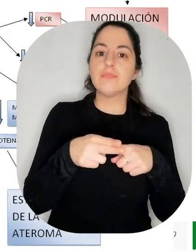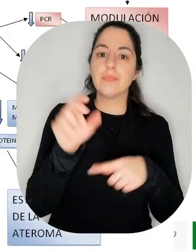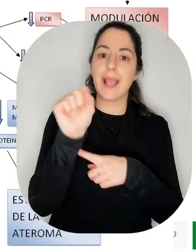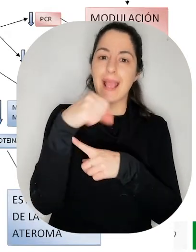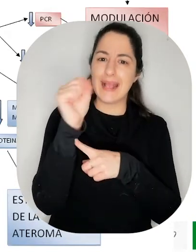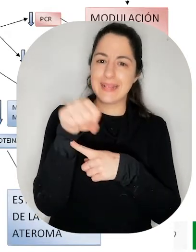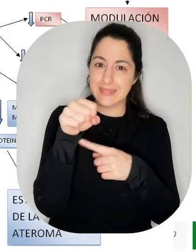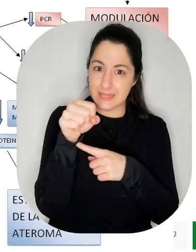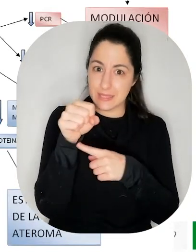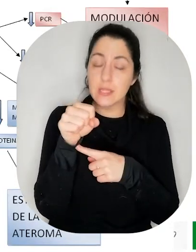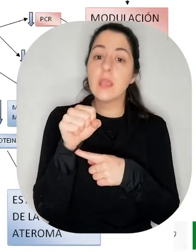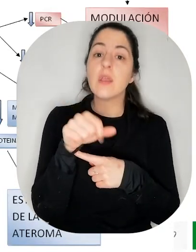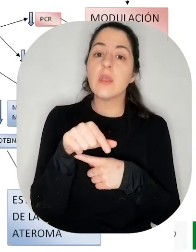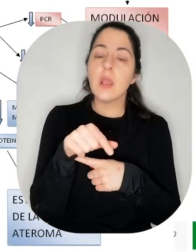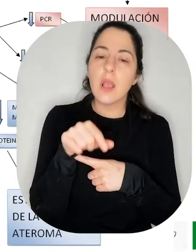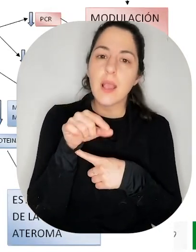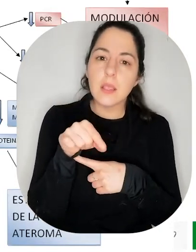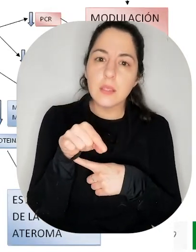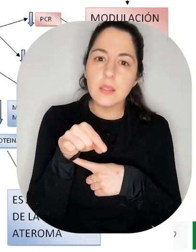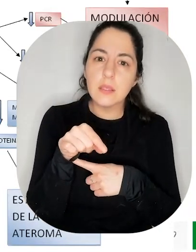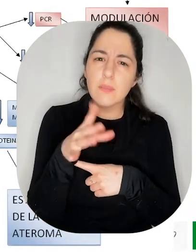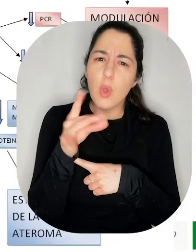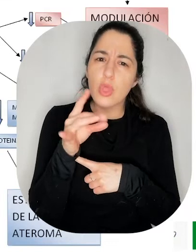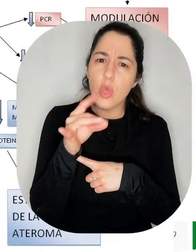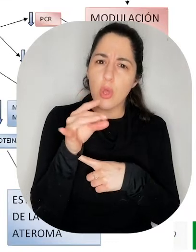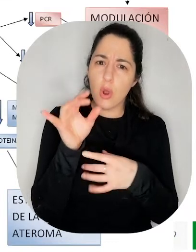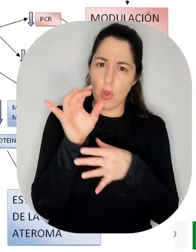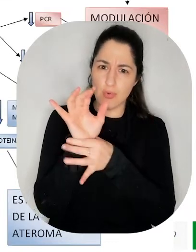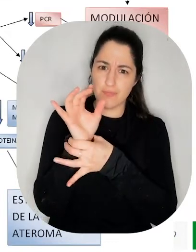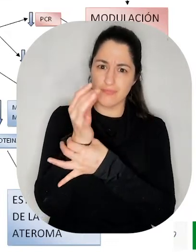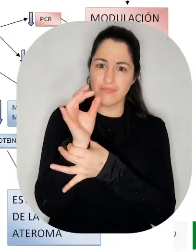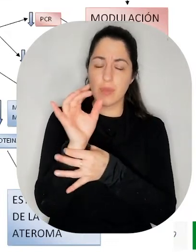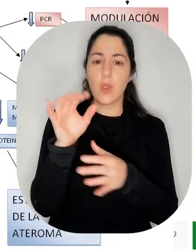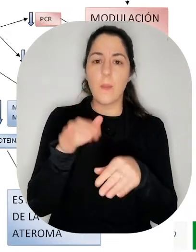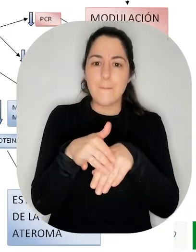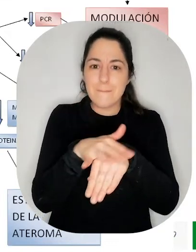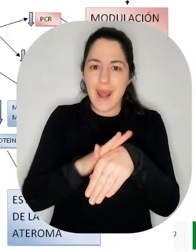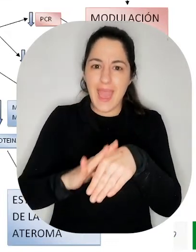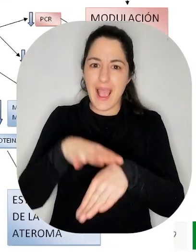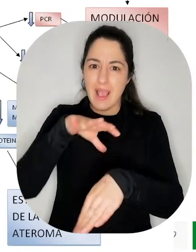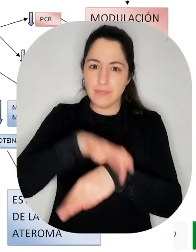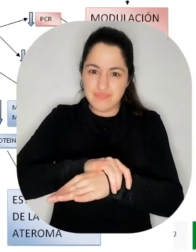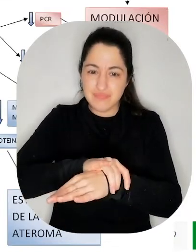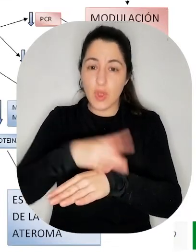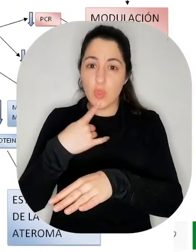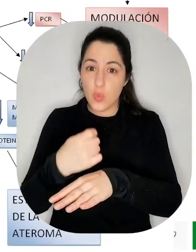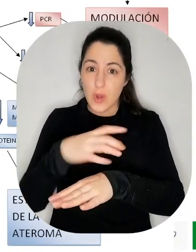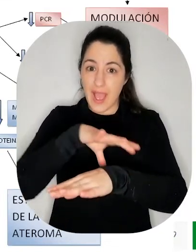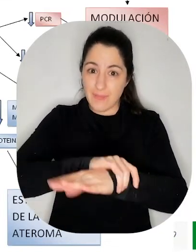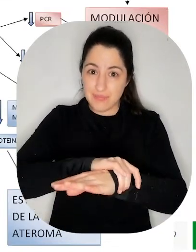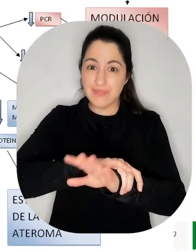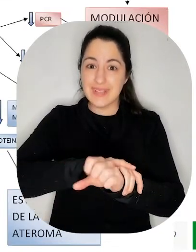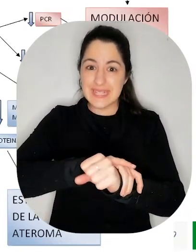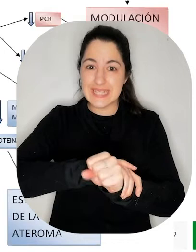frenando la aterosclerosis, que quiere decir que en las arterias se depositan ciertas placas, se forman placas de ateroma, que son